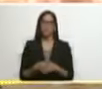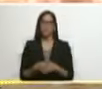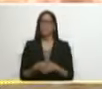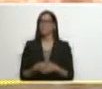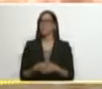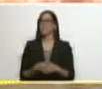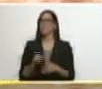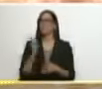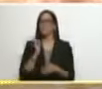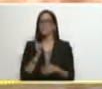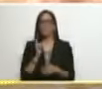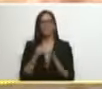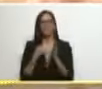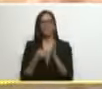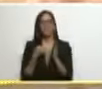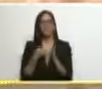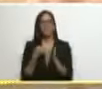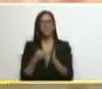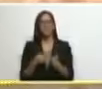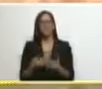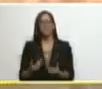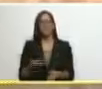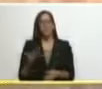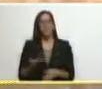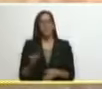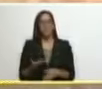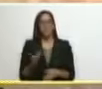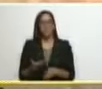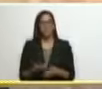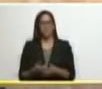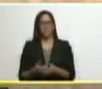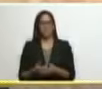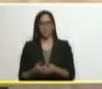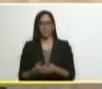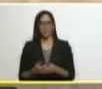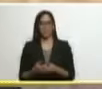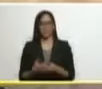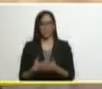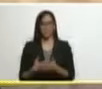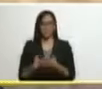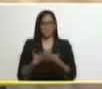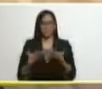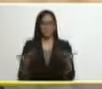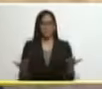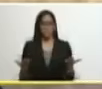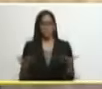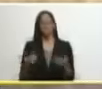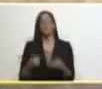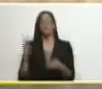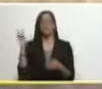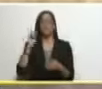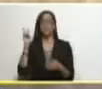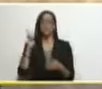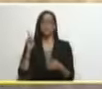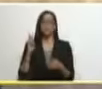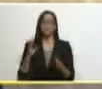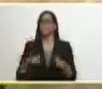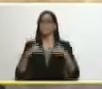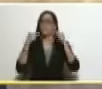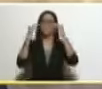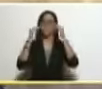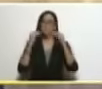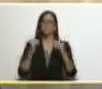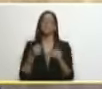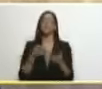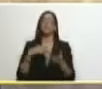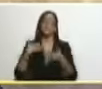que debe ser una institución virtuosa, con el virtuosismo republicano venezolano en su mejor tradición